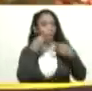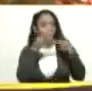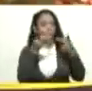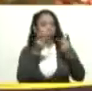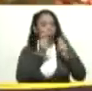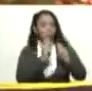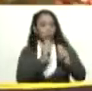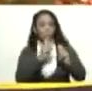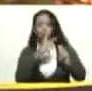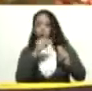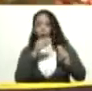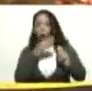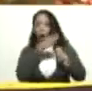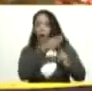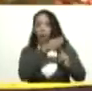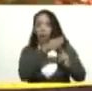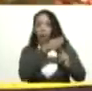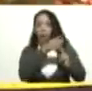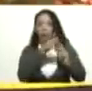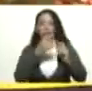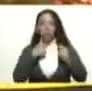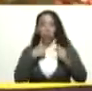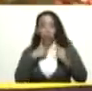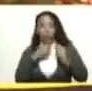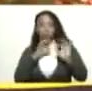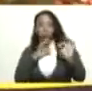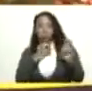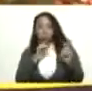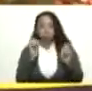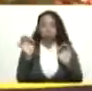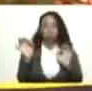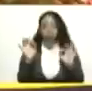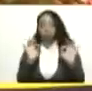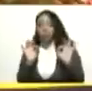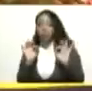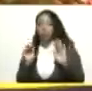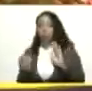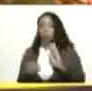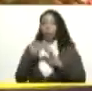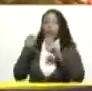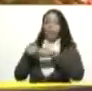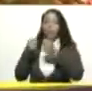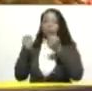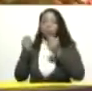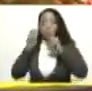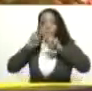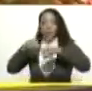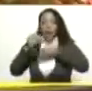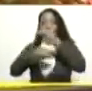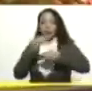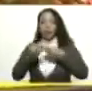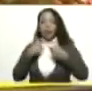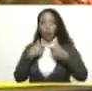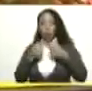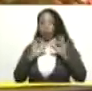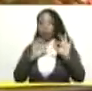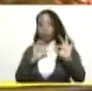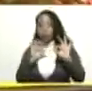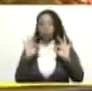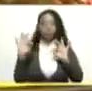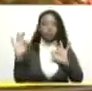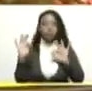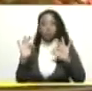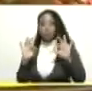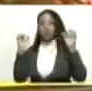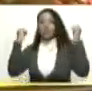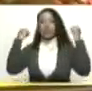tratando de no ir más allá y perjudicar con mis alertas públicas la investigación que se estaba dando. Un